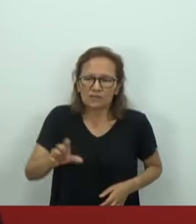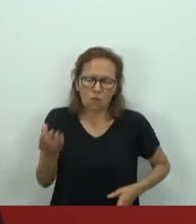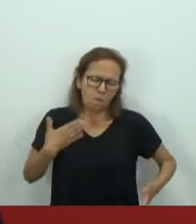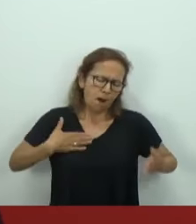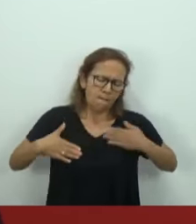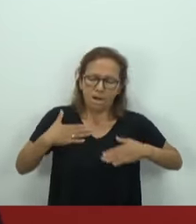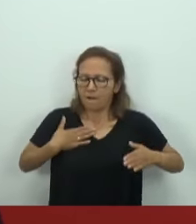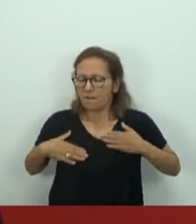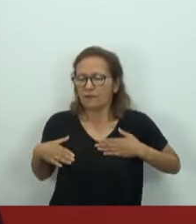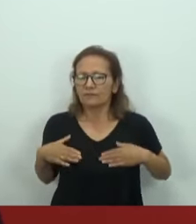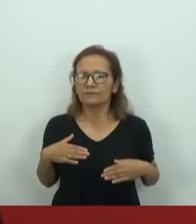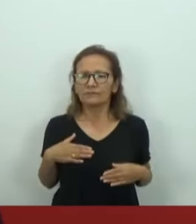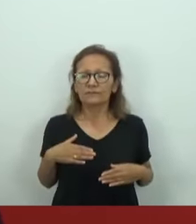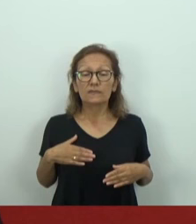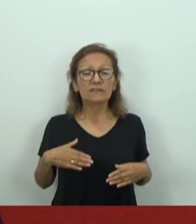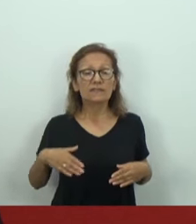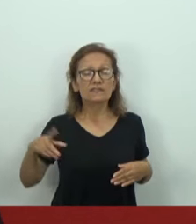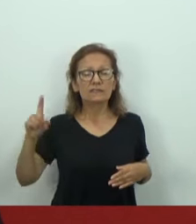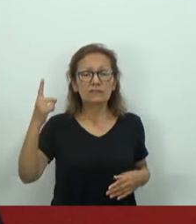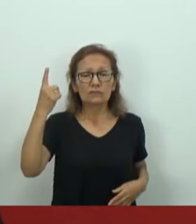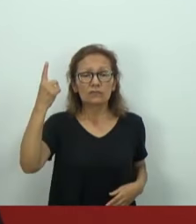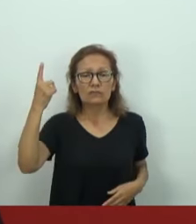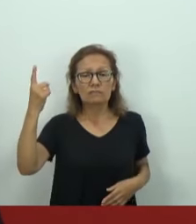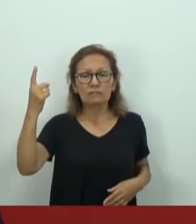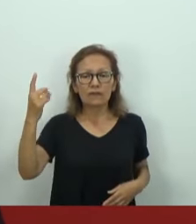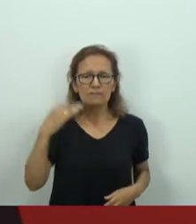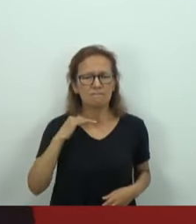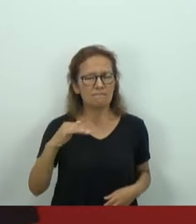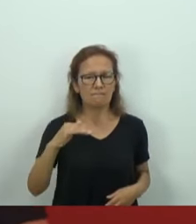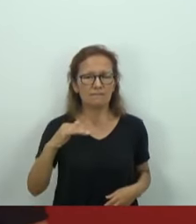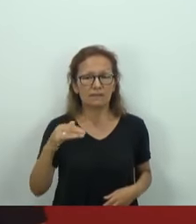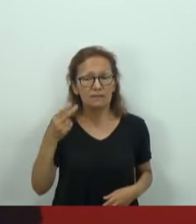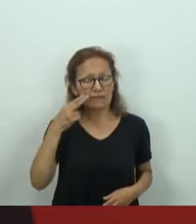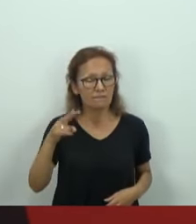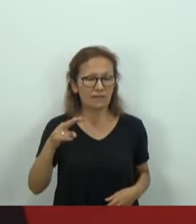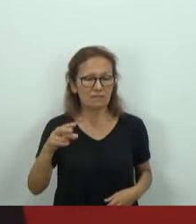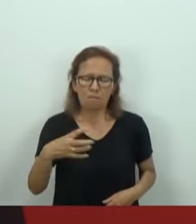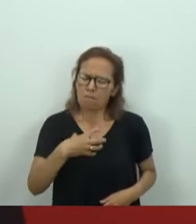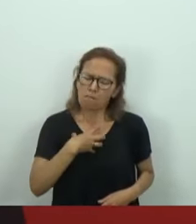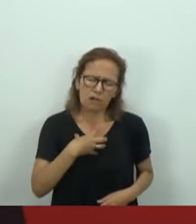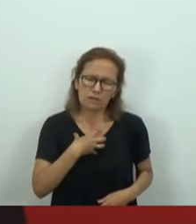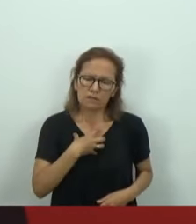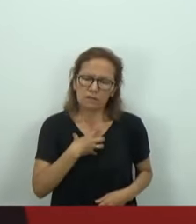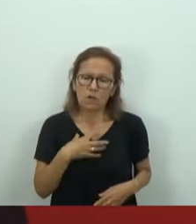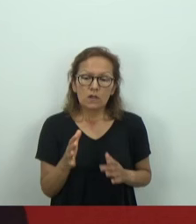que Dios no puede ver con sus ojos a las maldades. Cuando su Hijo Jesucristo va a la